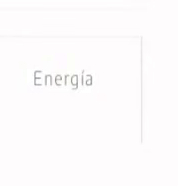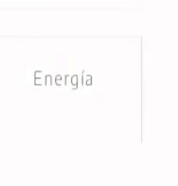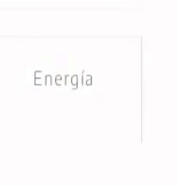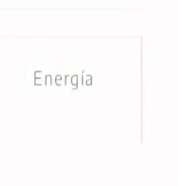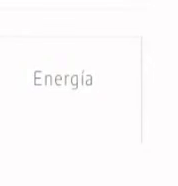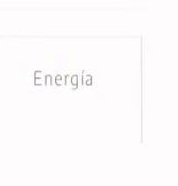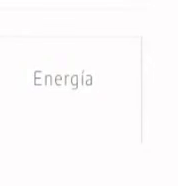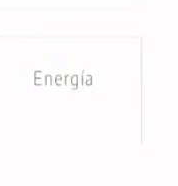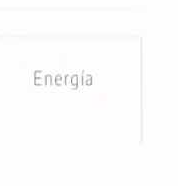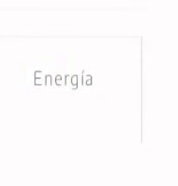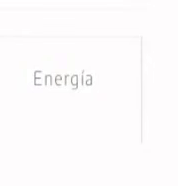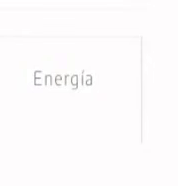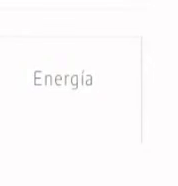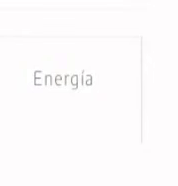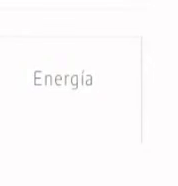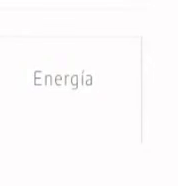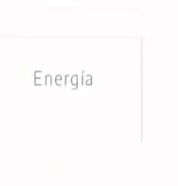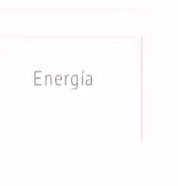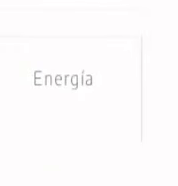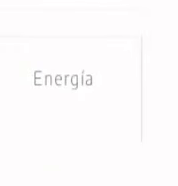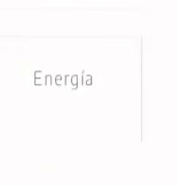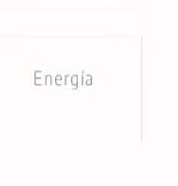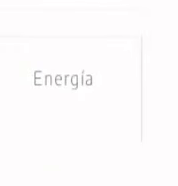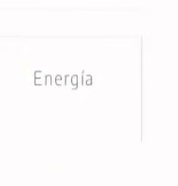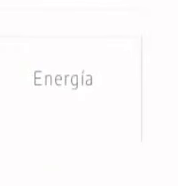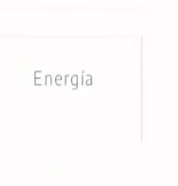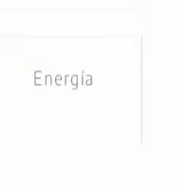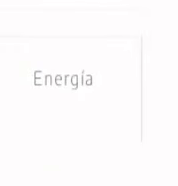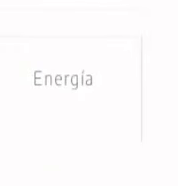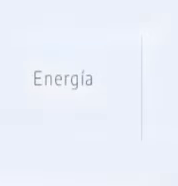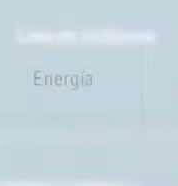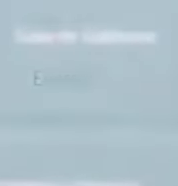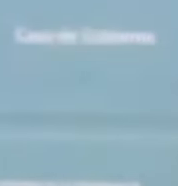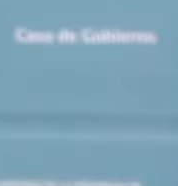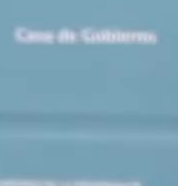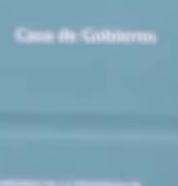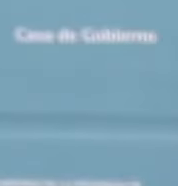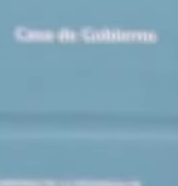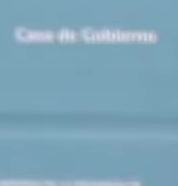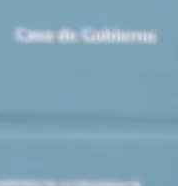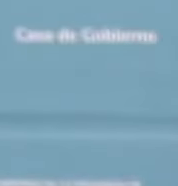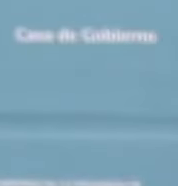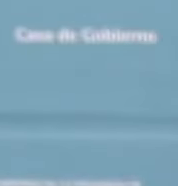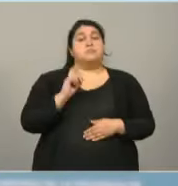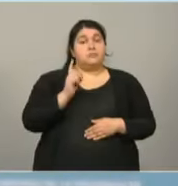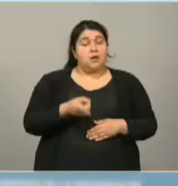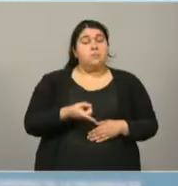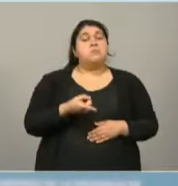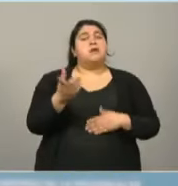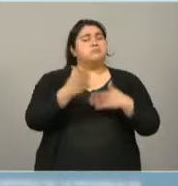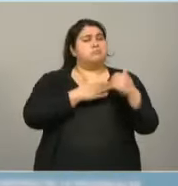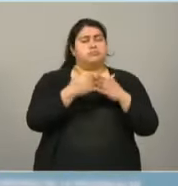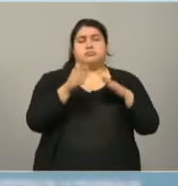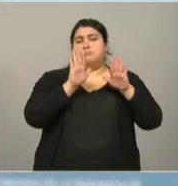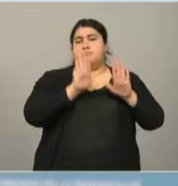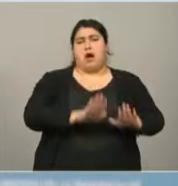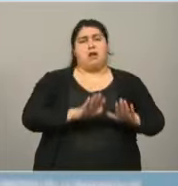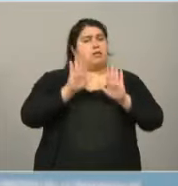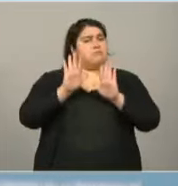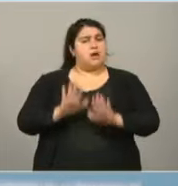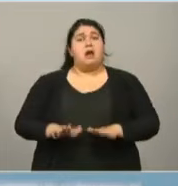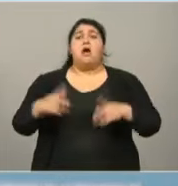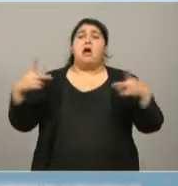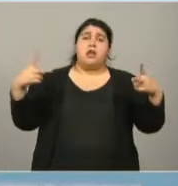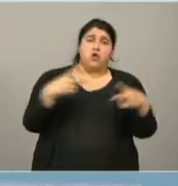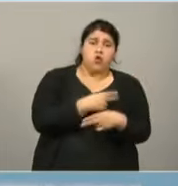por la parálisis de las obras en la provincia de Buenos Aires casi 1000 obras hay en la provincia de Buenos Aires y el recorte